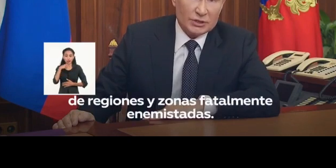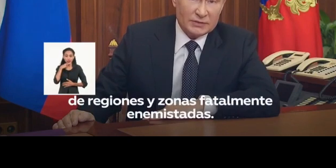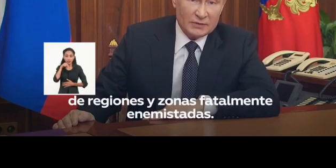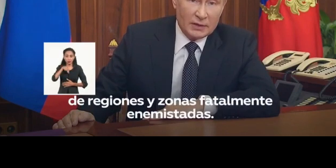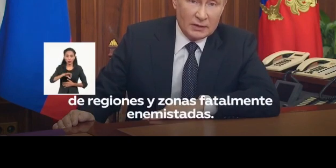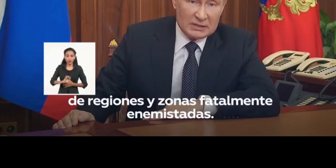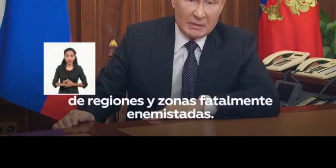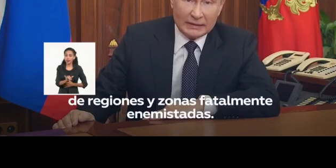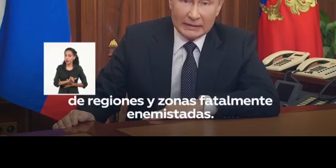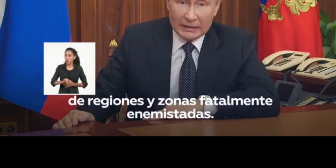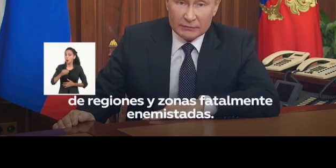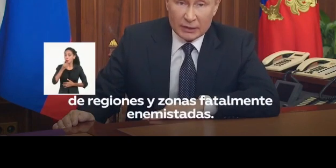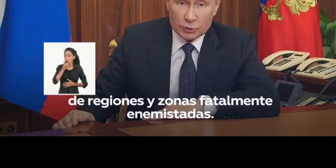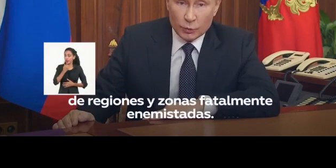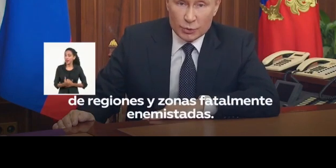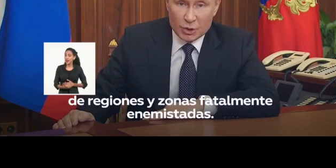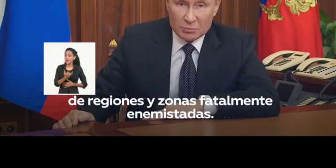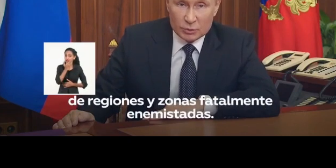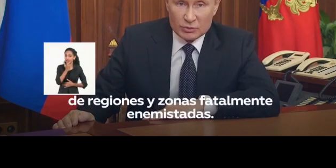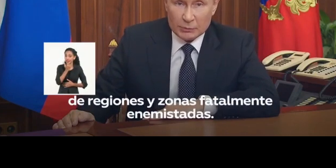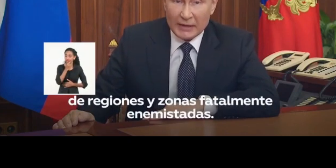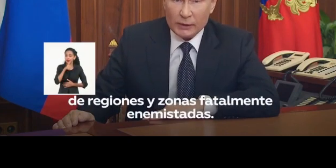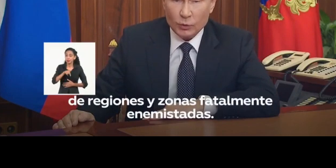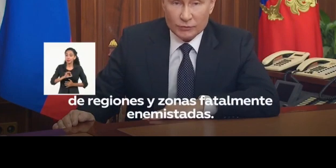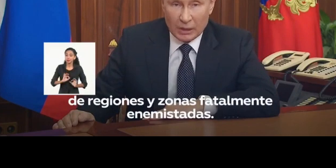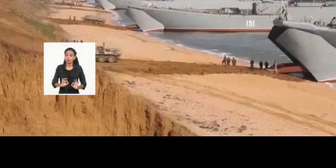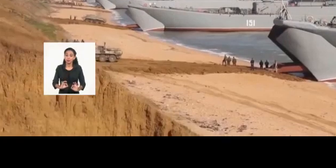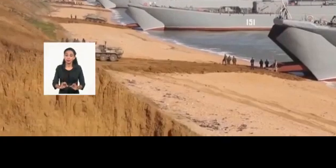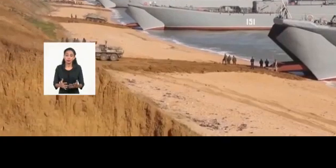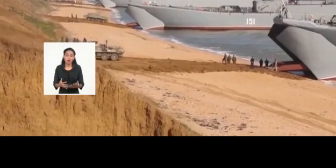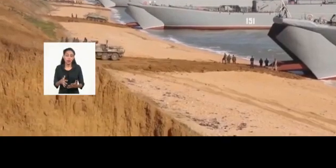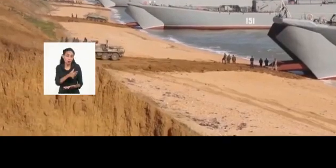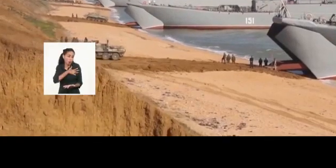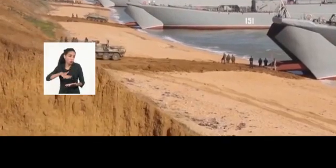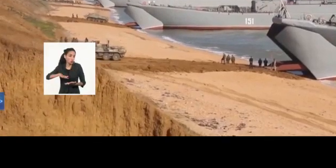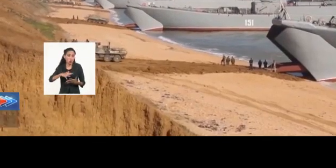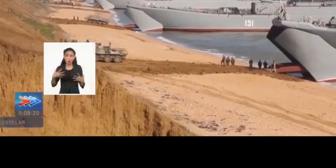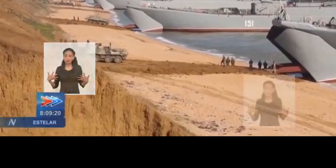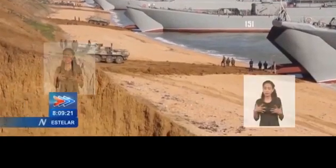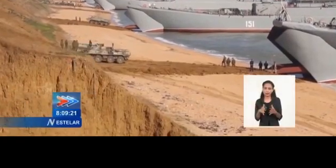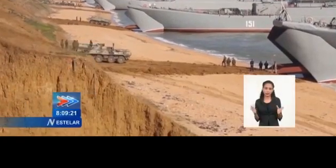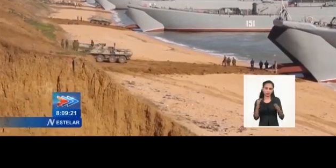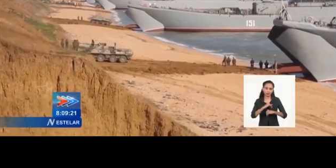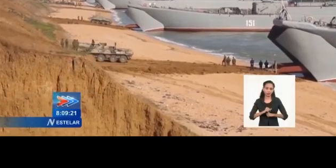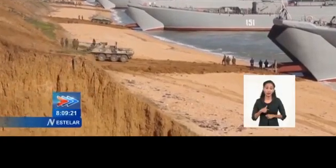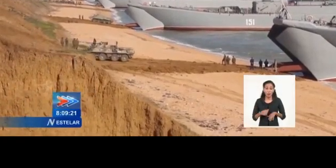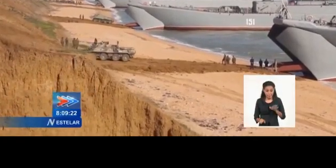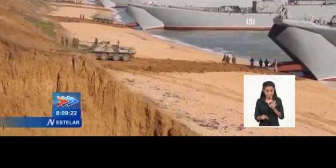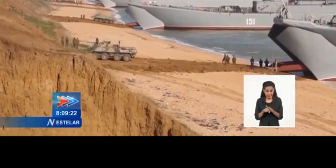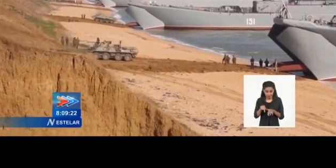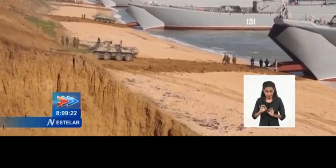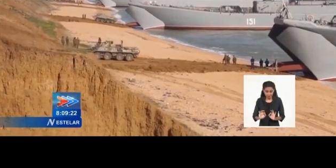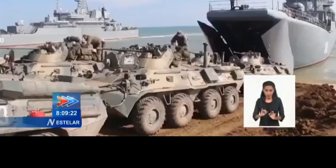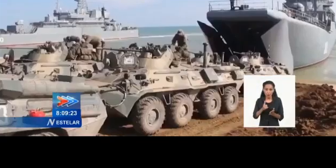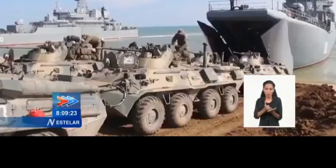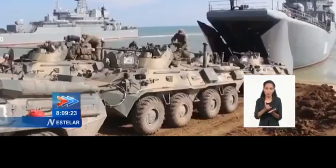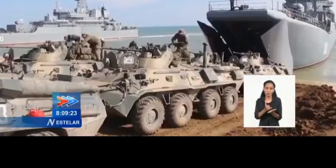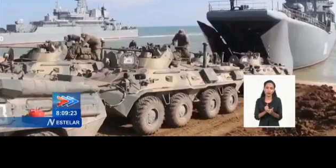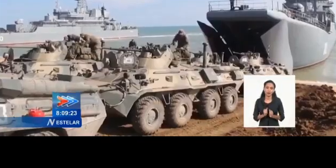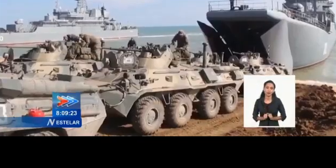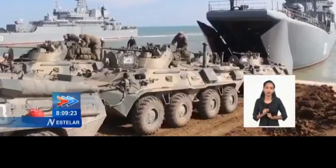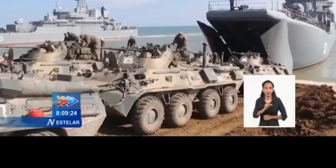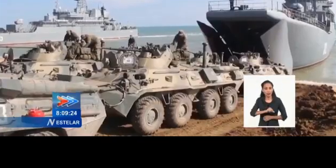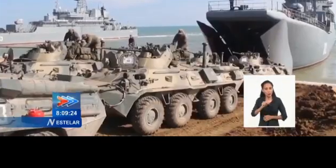una multitud de regiones y zonas fatalmente enemistadas. La movilización comenzará desde este miércoles. Los